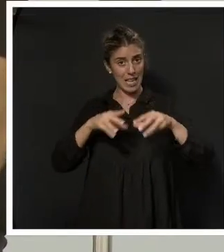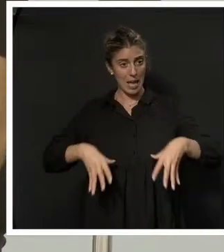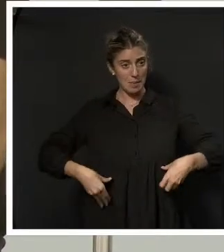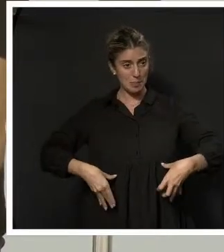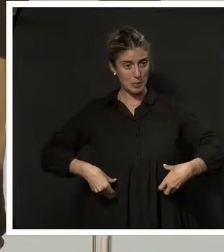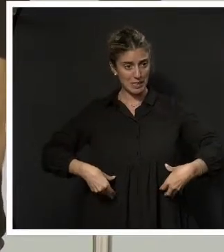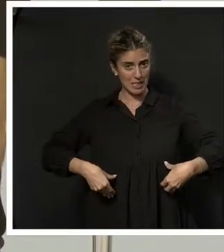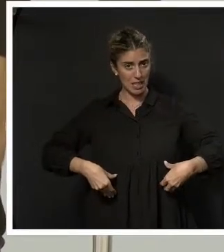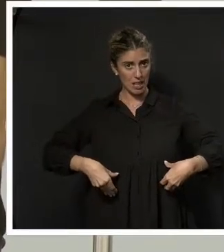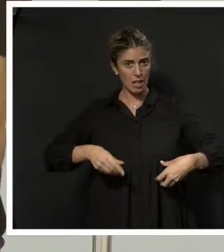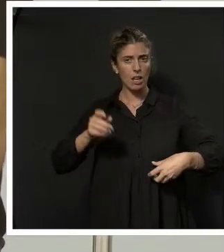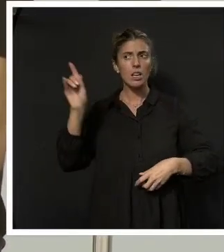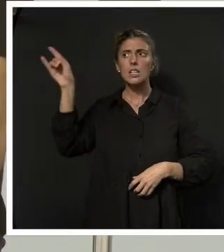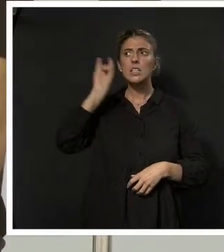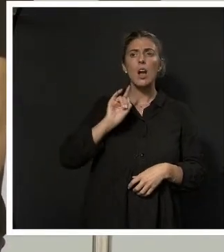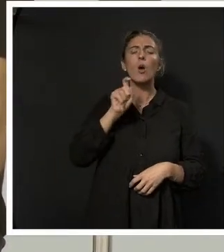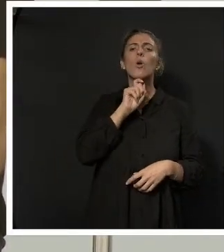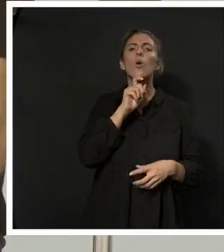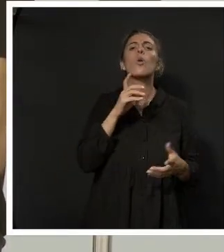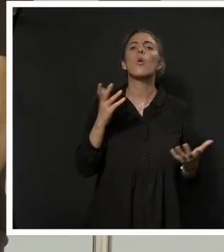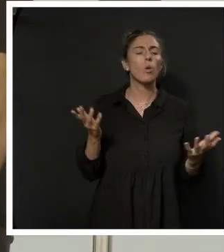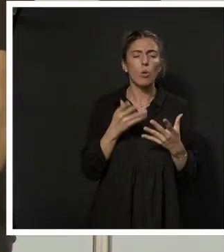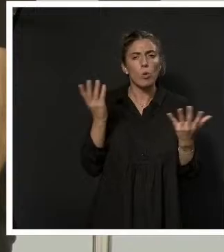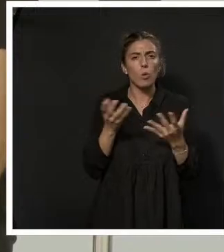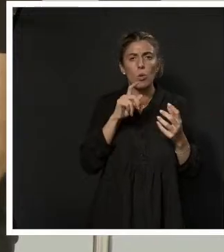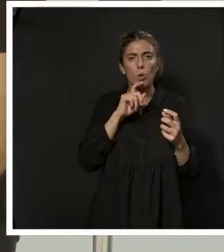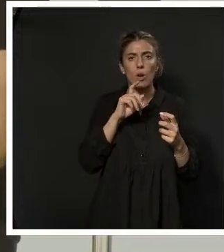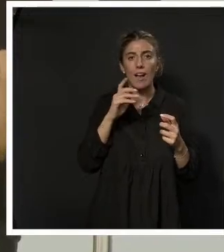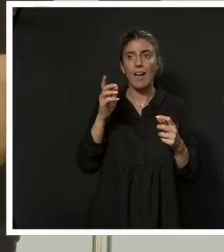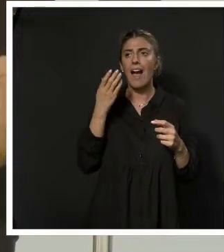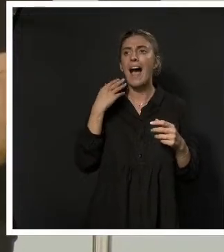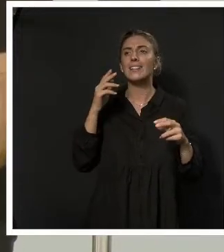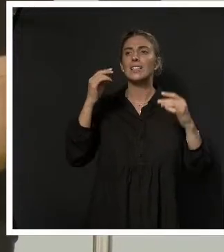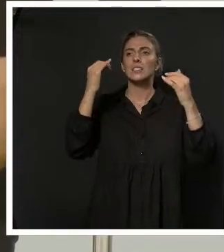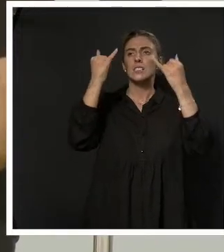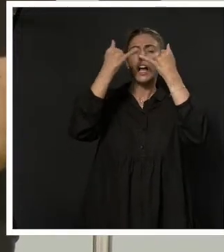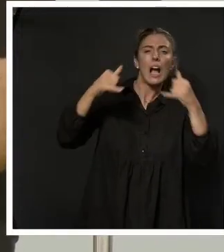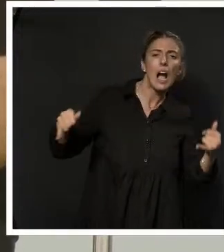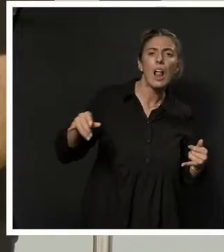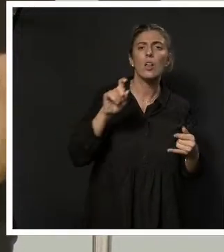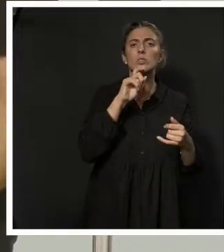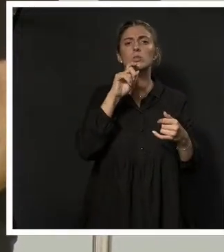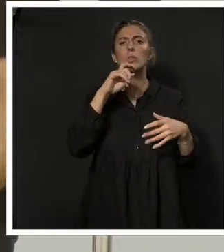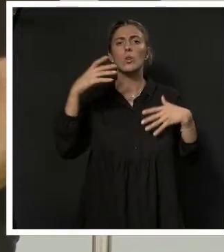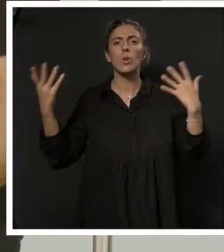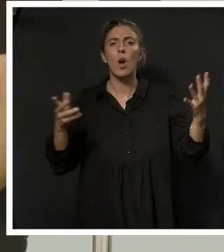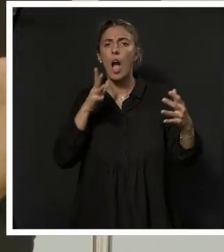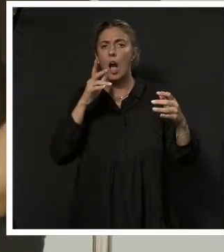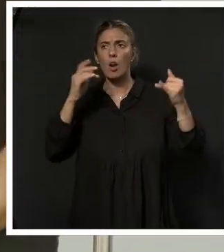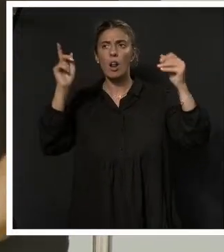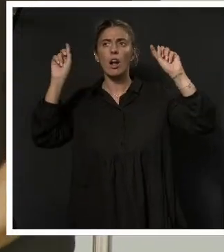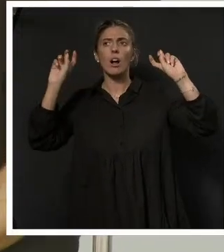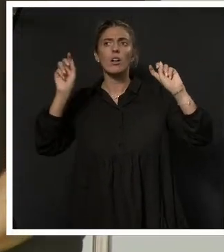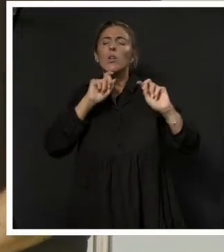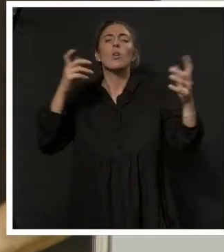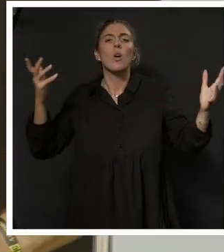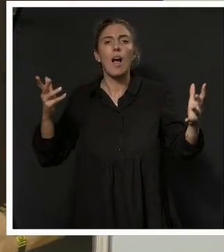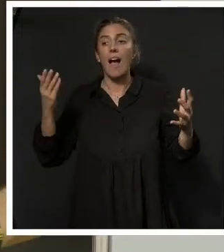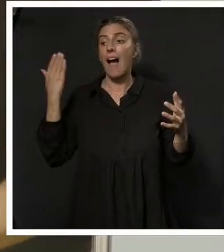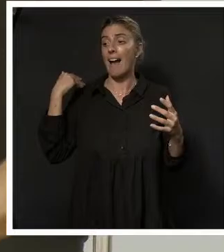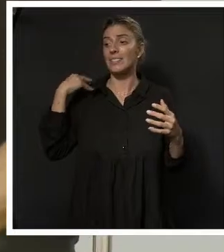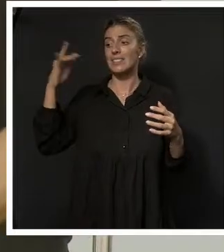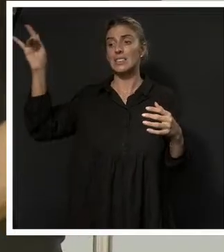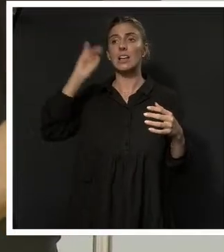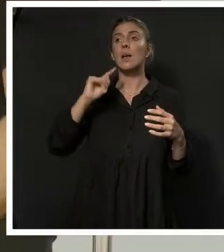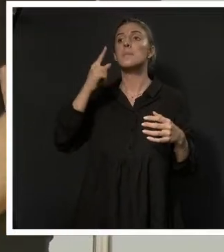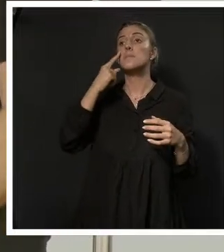no sí fallarnos no había galas no había nada no había todo este bombo que se monta ahora falla nos va